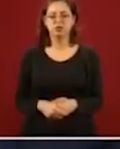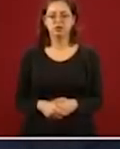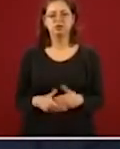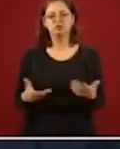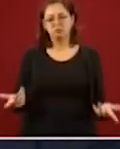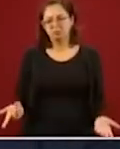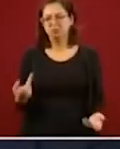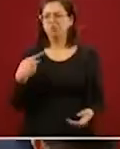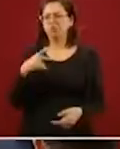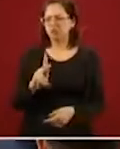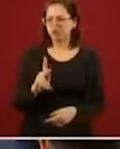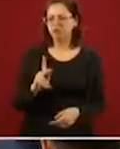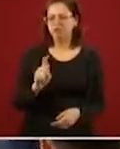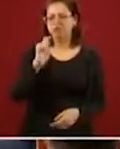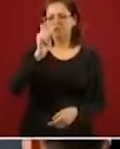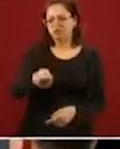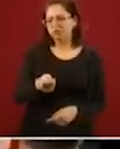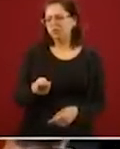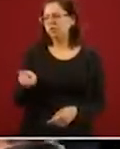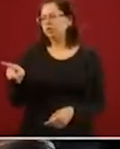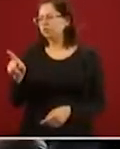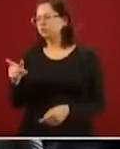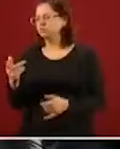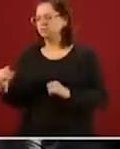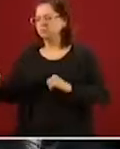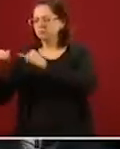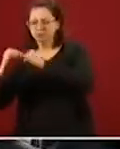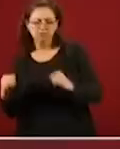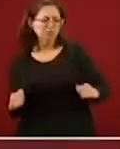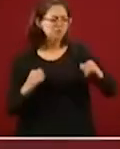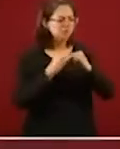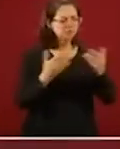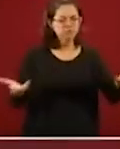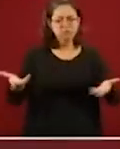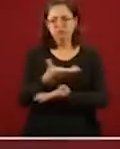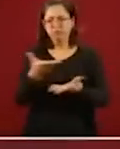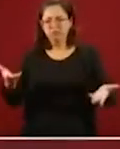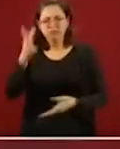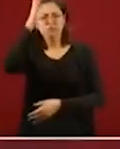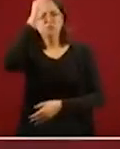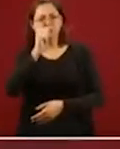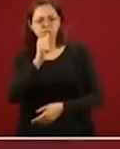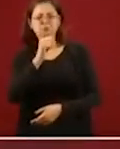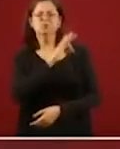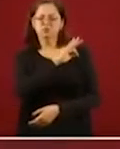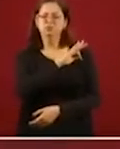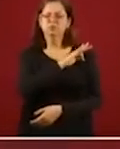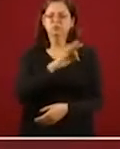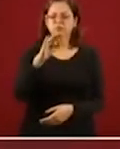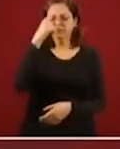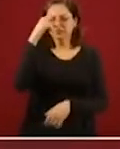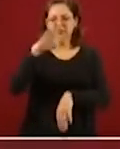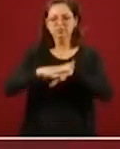las instituciones para atención especializada.